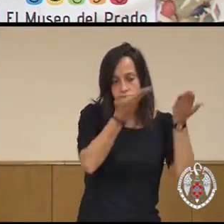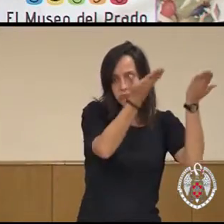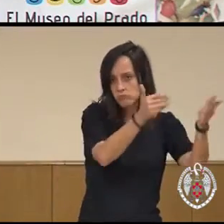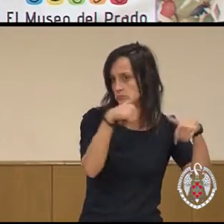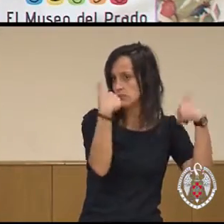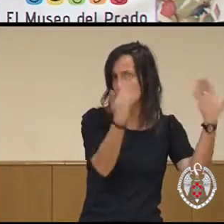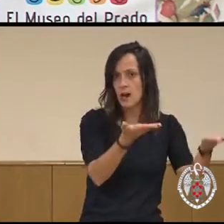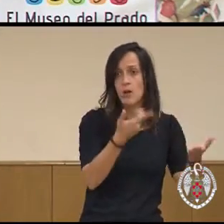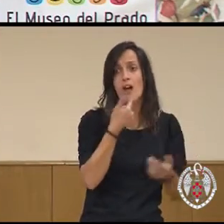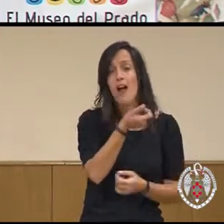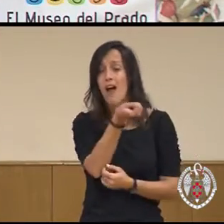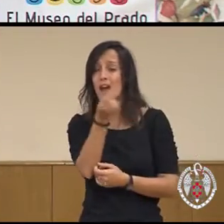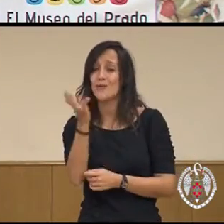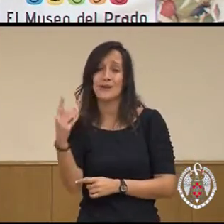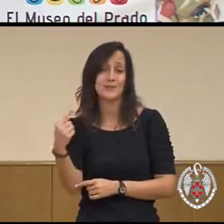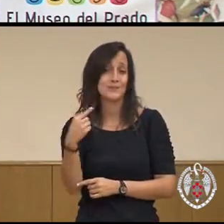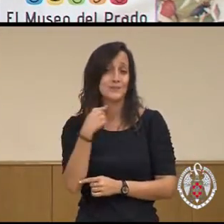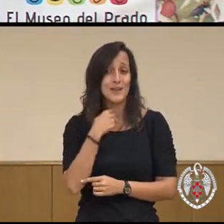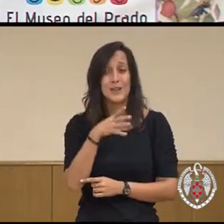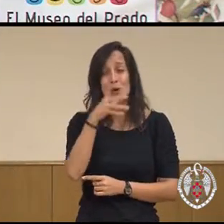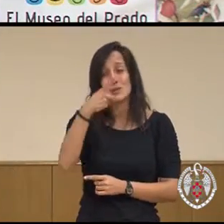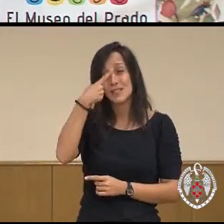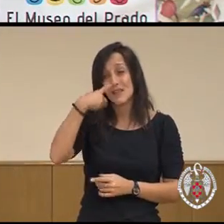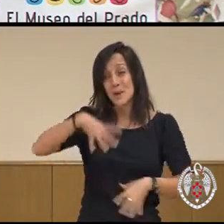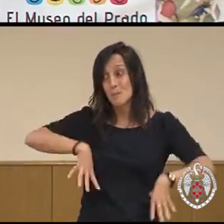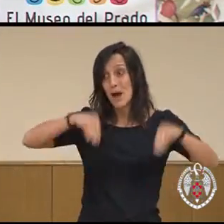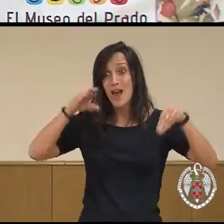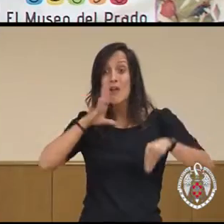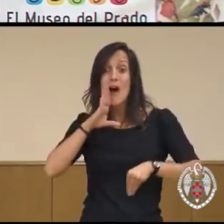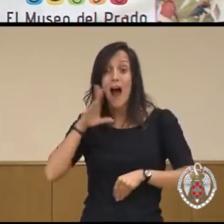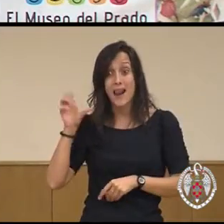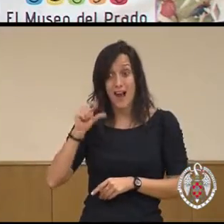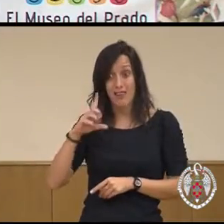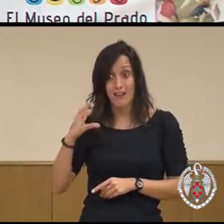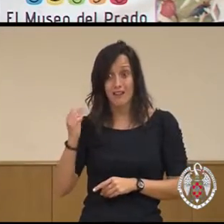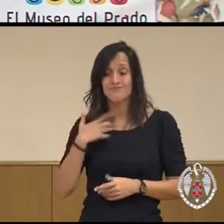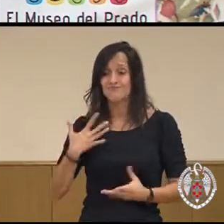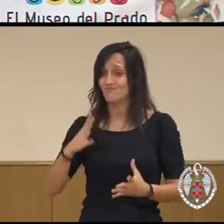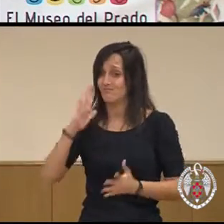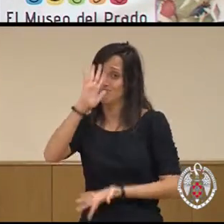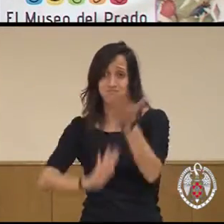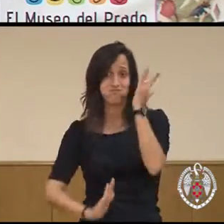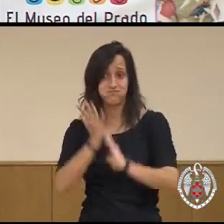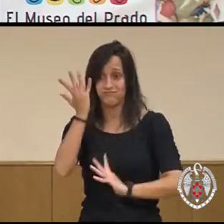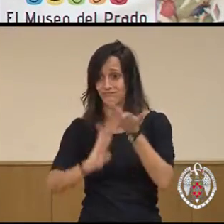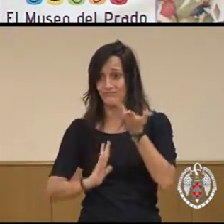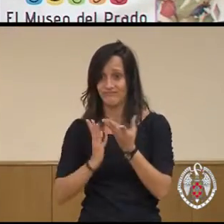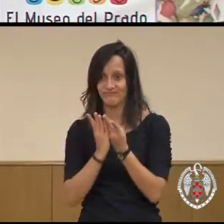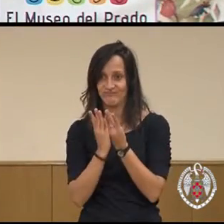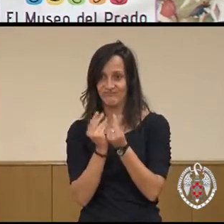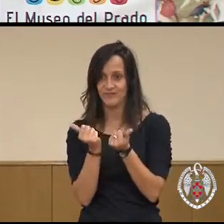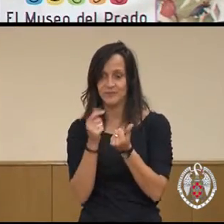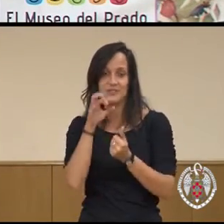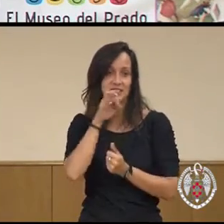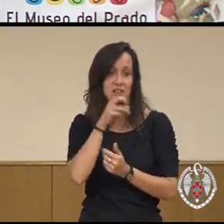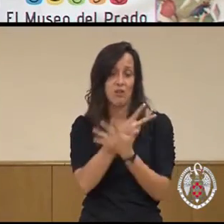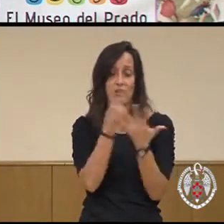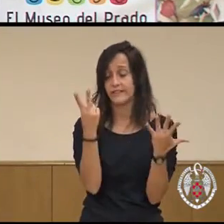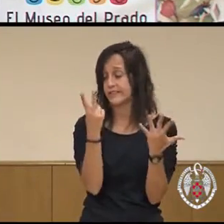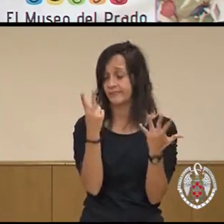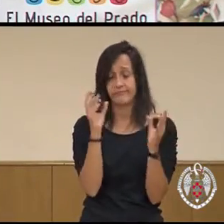perdidas por el recurrente incendio del Alcázar, en el que lo hemos perdido casi todos quienes en el siglo XVII se encuentran con el incendio del Alcázar